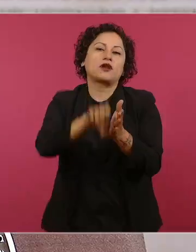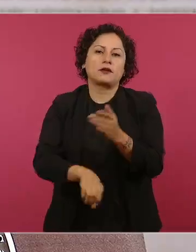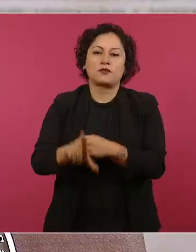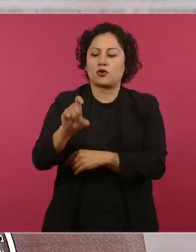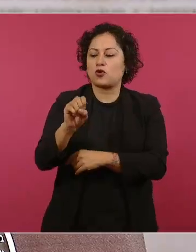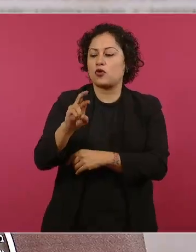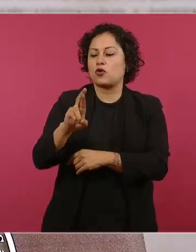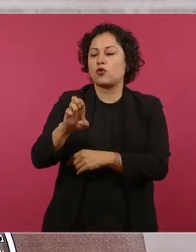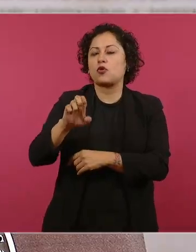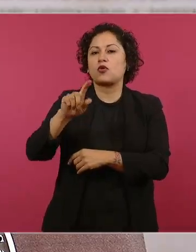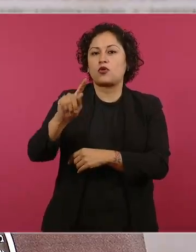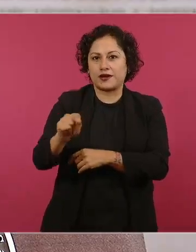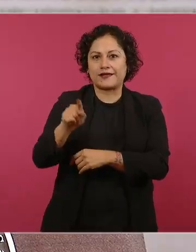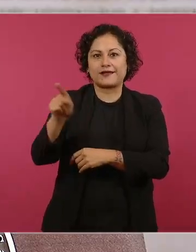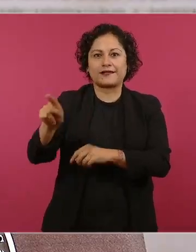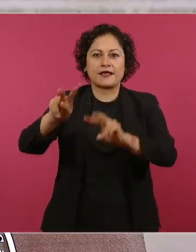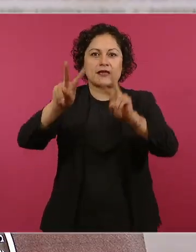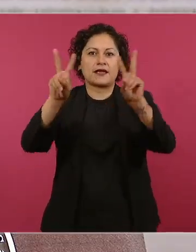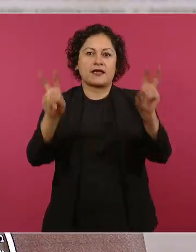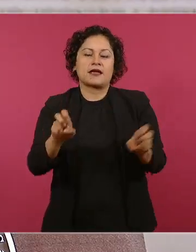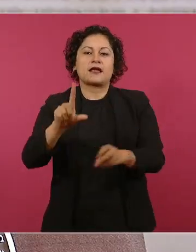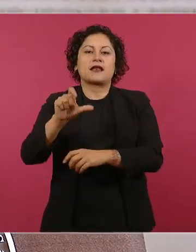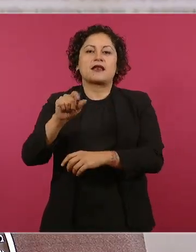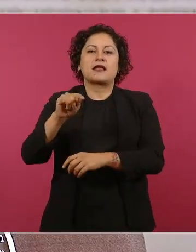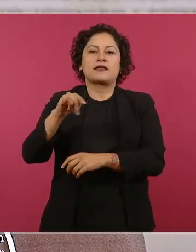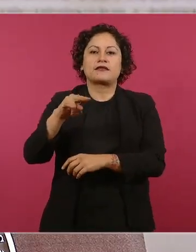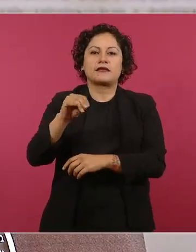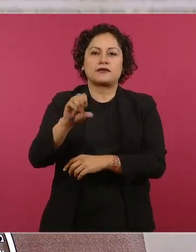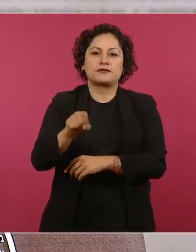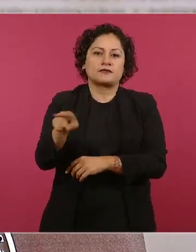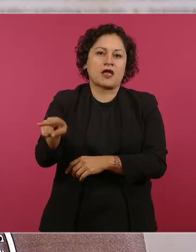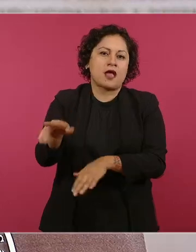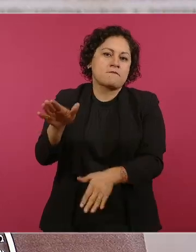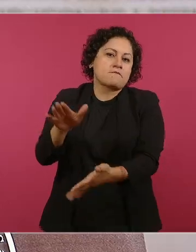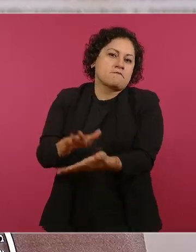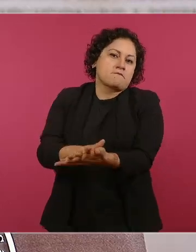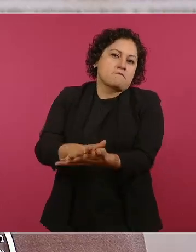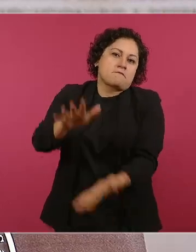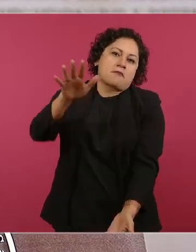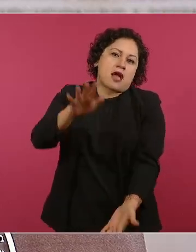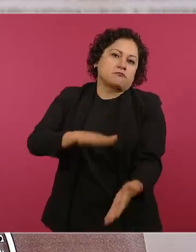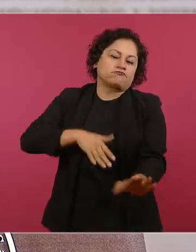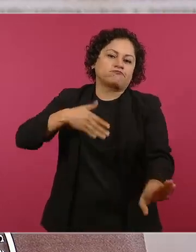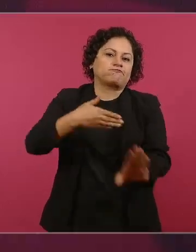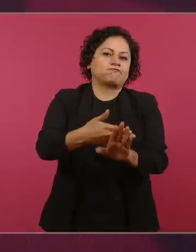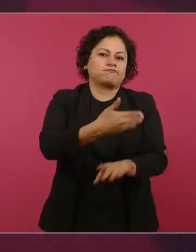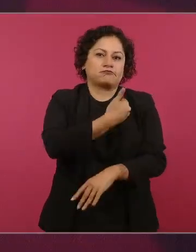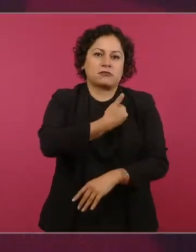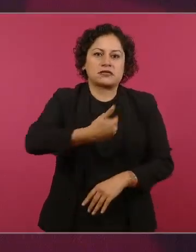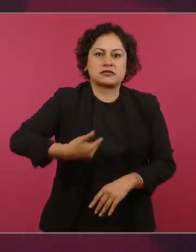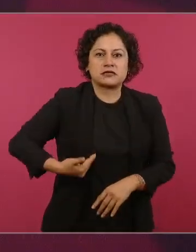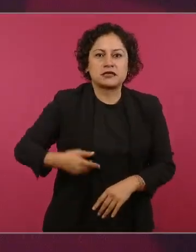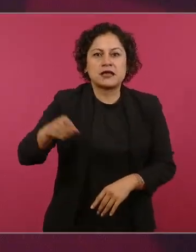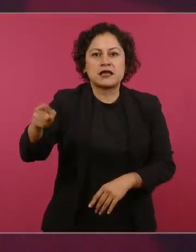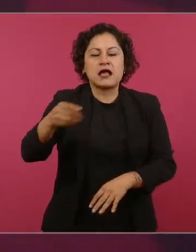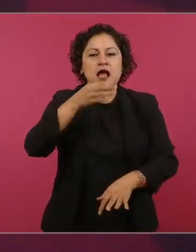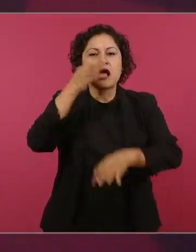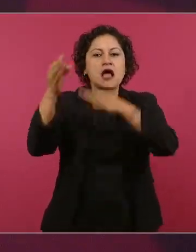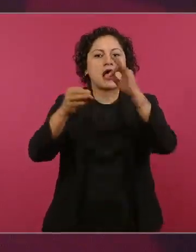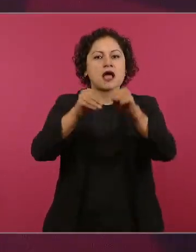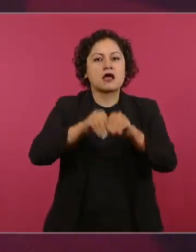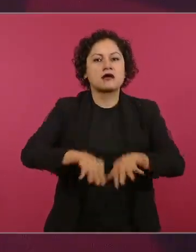principales promotores de la guerra sucia en contra del presidente de México, publicó una nota titulada: